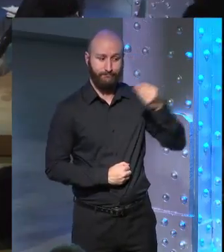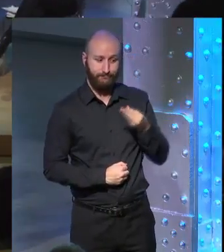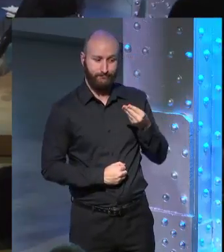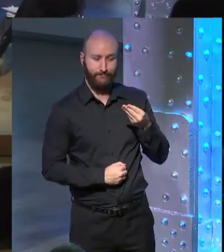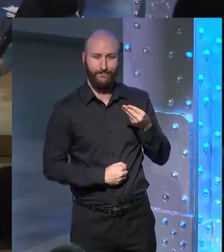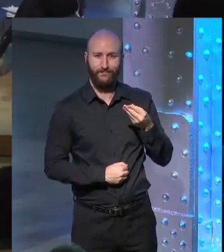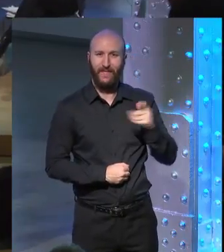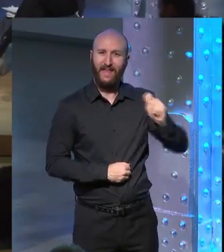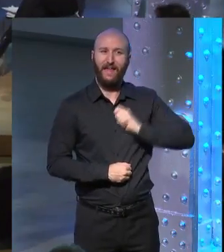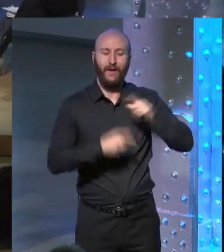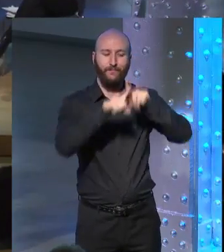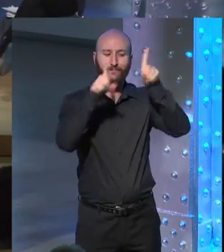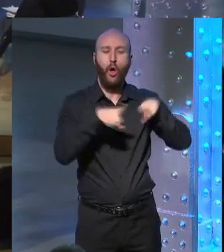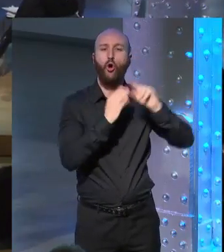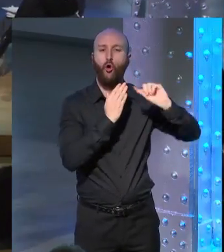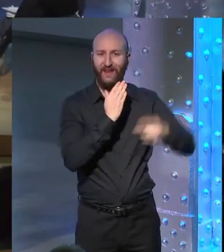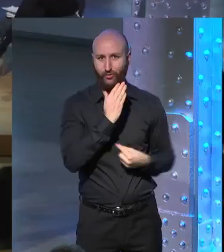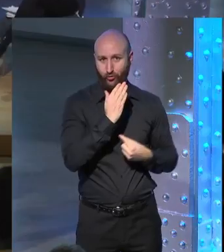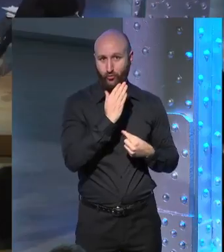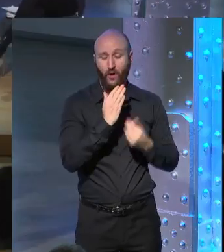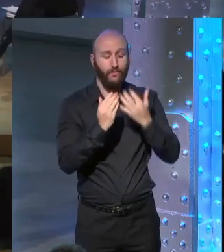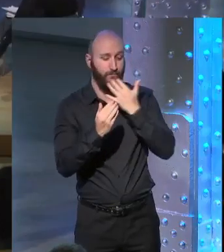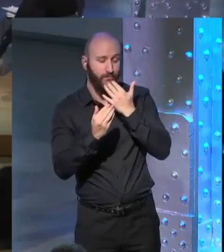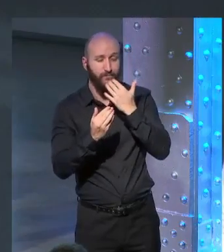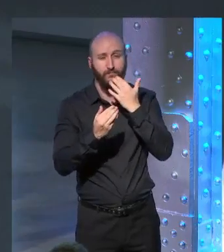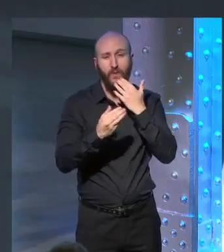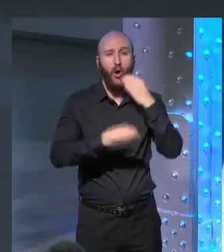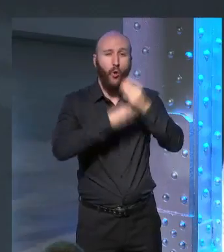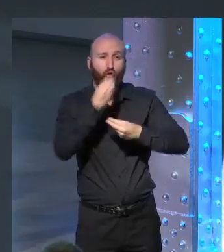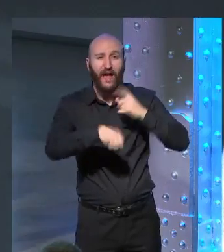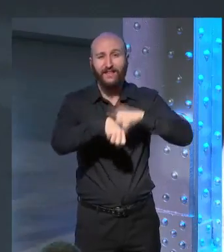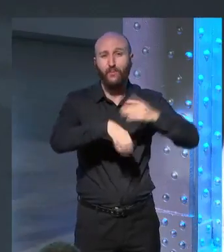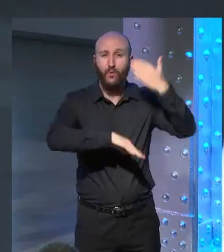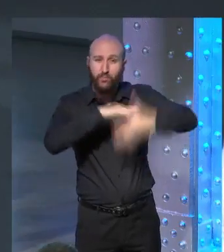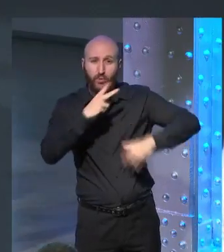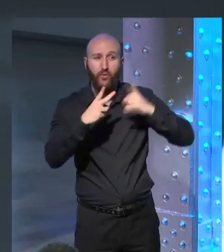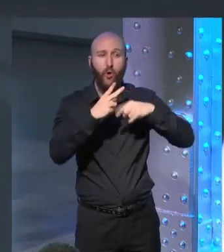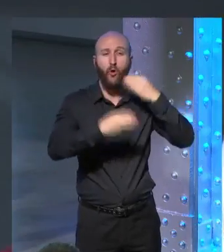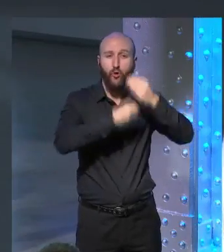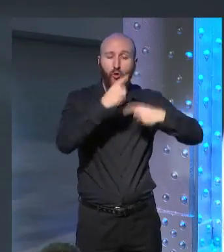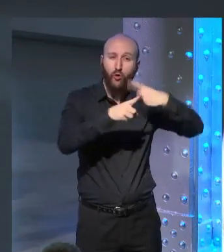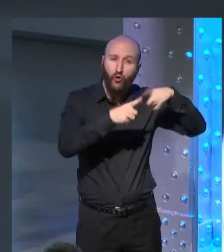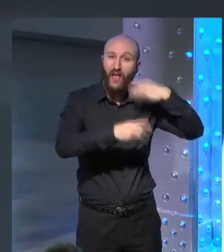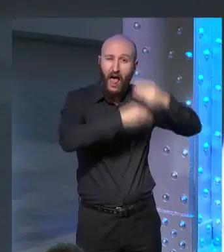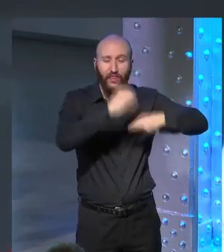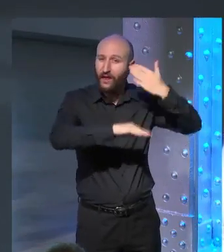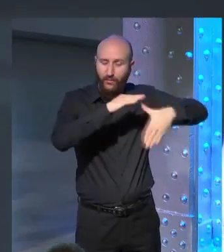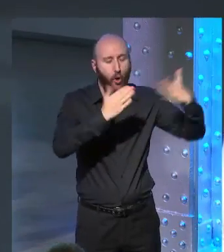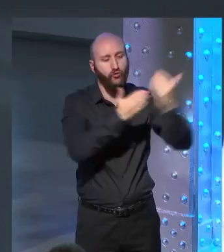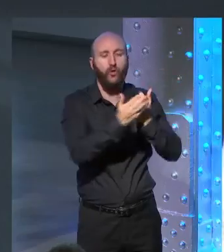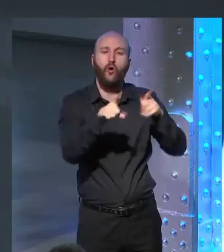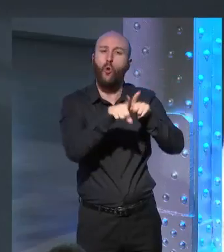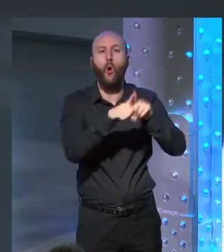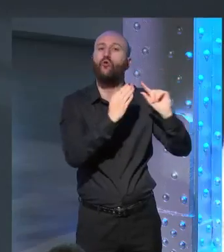un contrato que ponía cuánto lo podía usar, dónde lo podía usar, las cosas que podía hacer y al final tenía